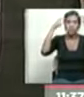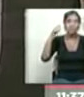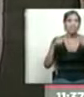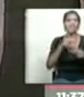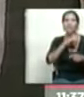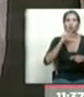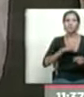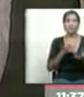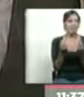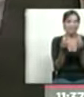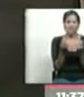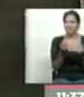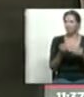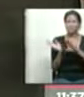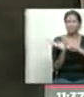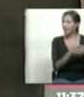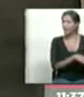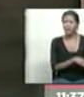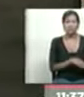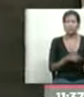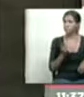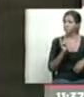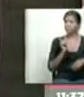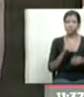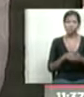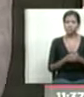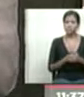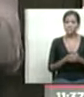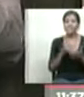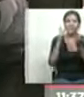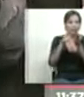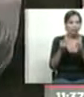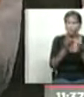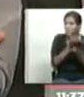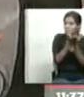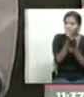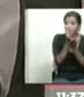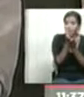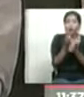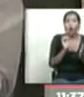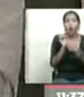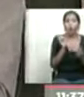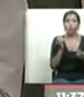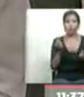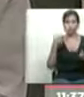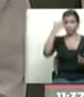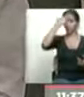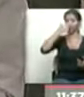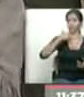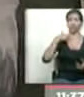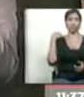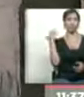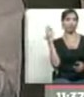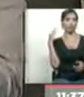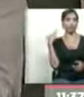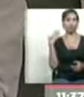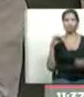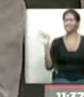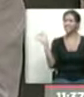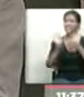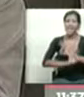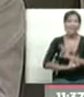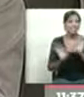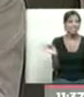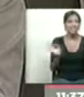por un negocio, o que no estaban ahí por tratar de construir una imagen que se derruía cada paso